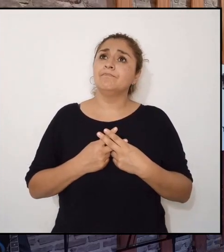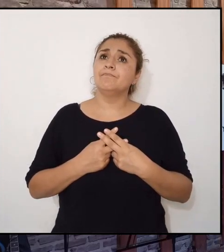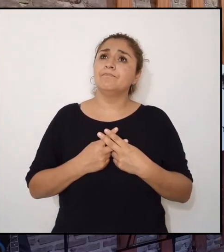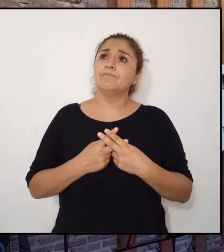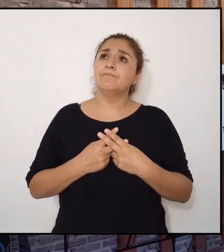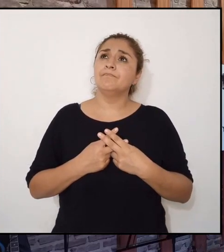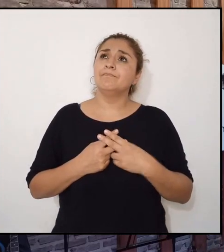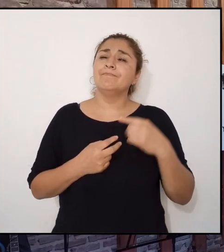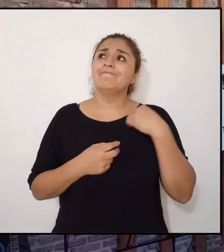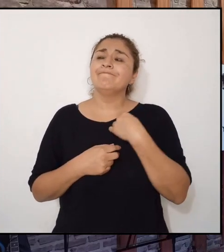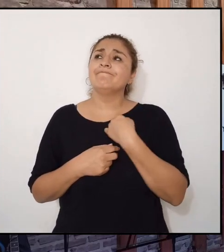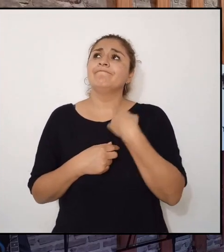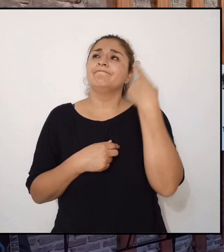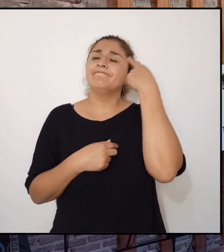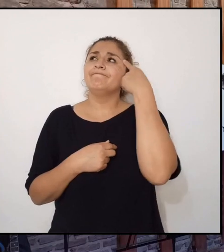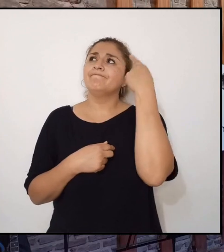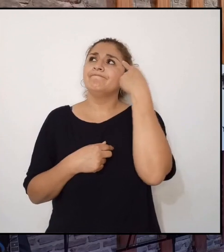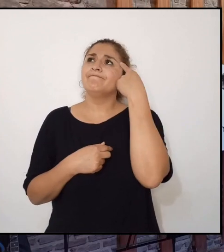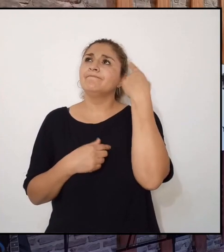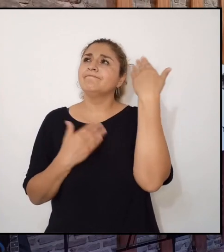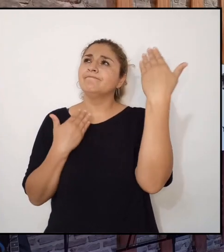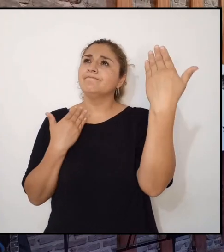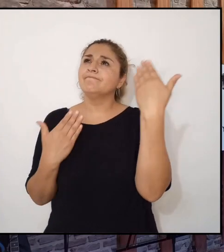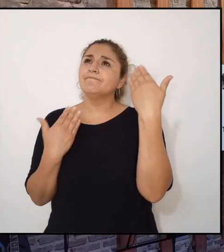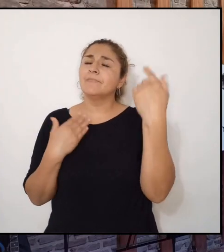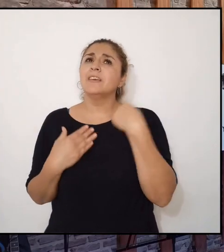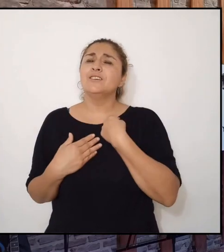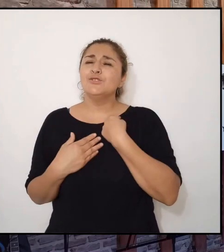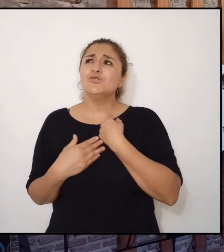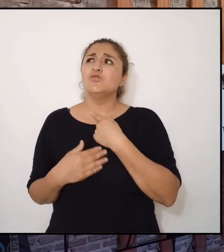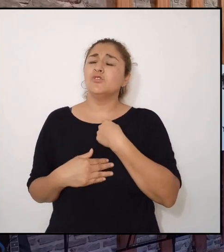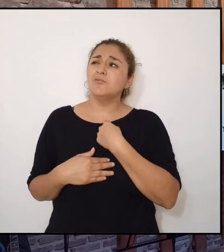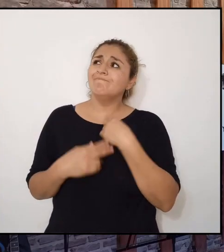que me estoy olvidando de Jesús?